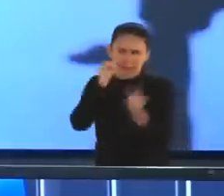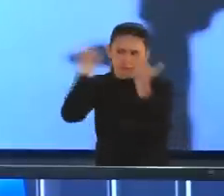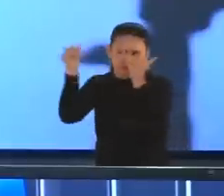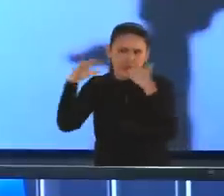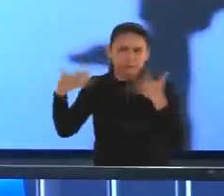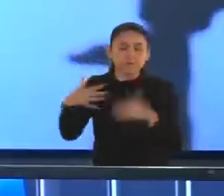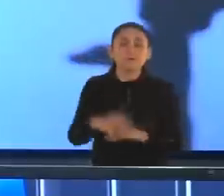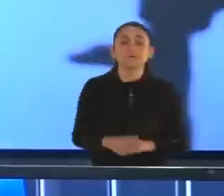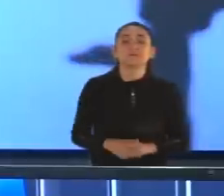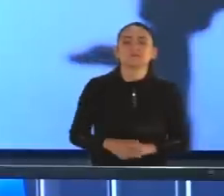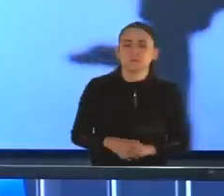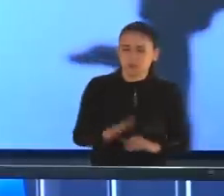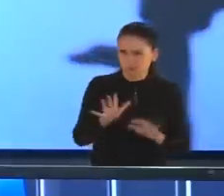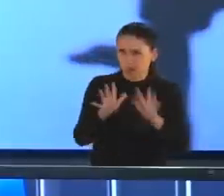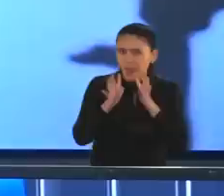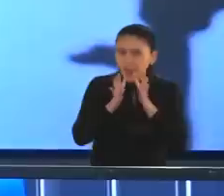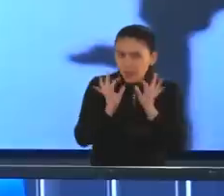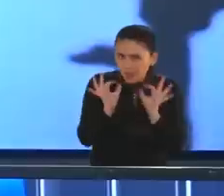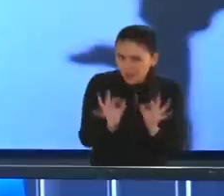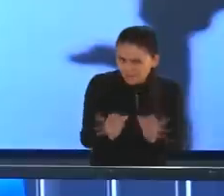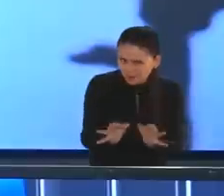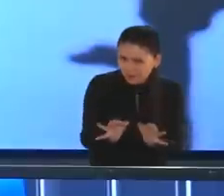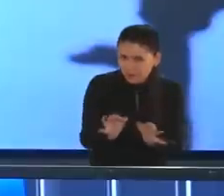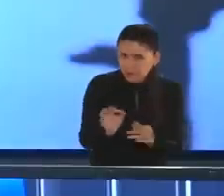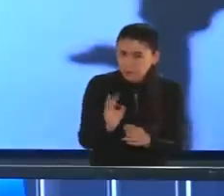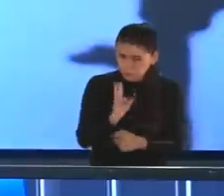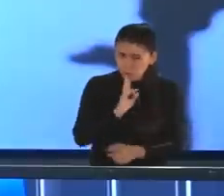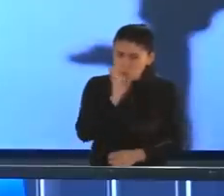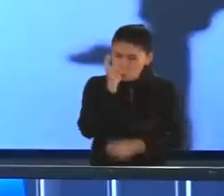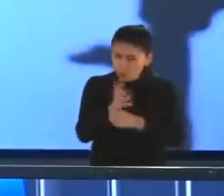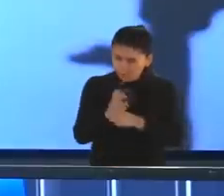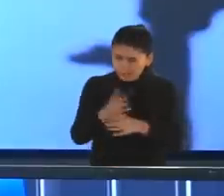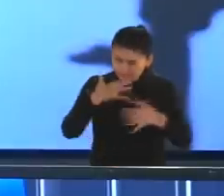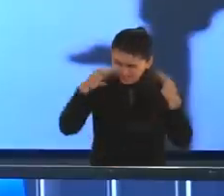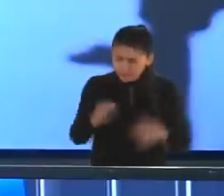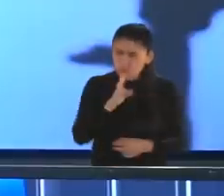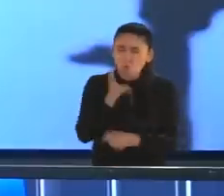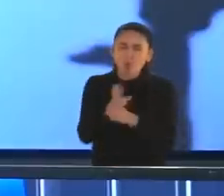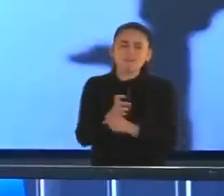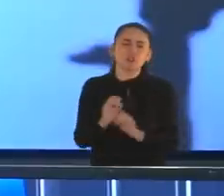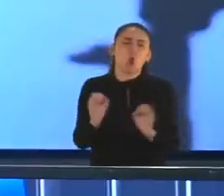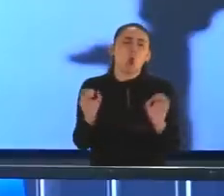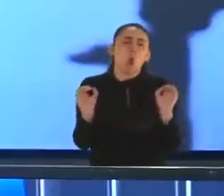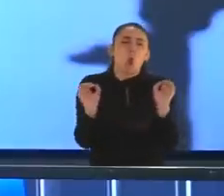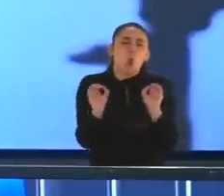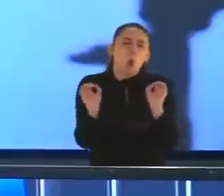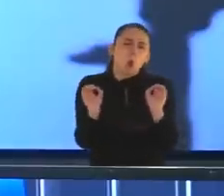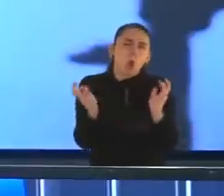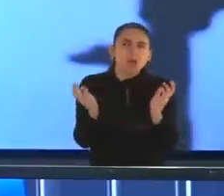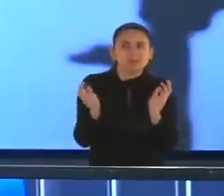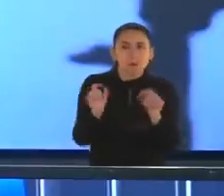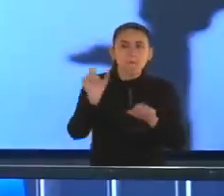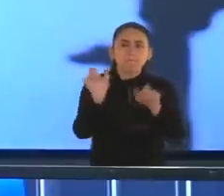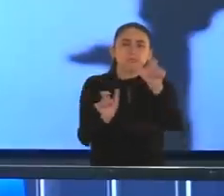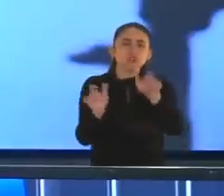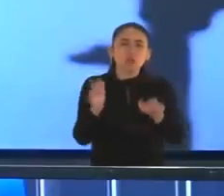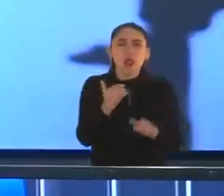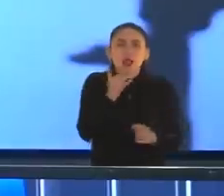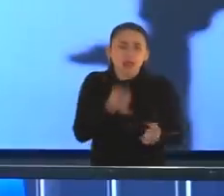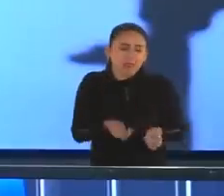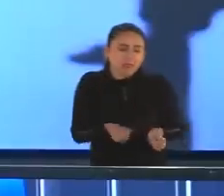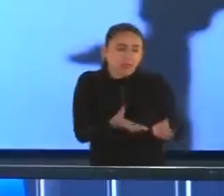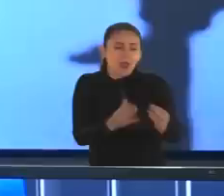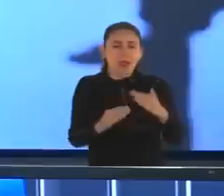Tatán, la verdad, ¿eso es tan difícil como dicen o será que por ahí les dan a los concursantes